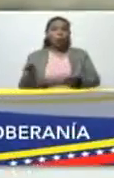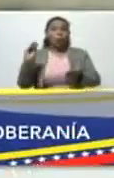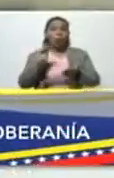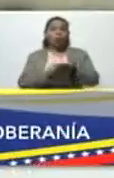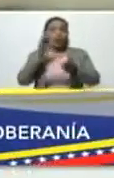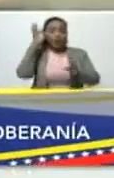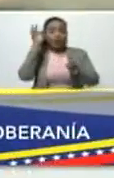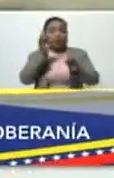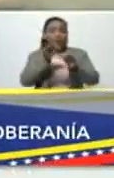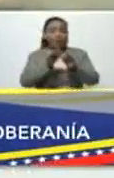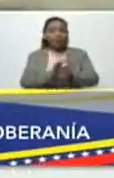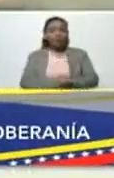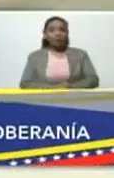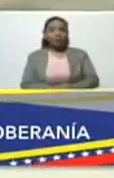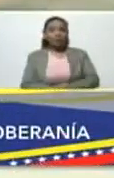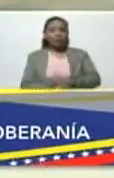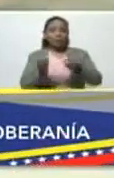pues,